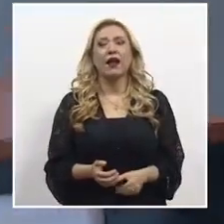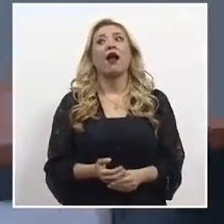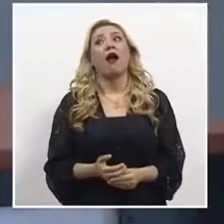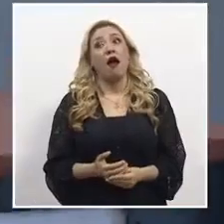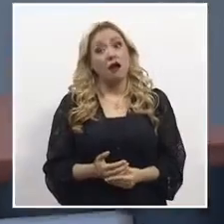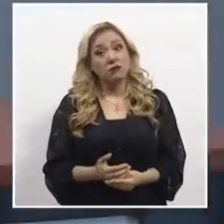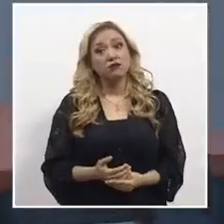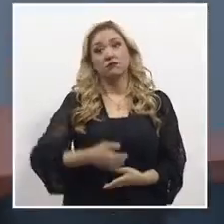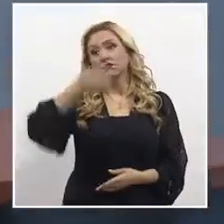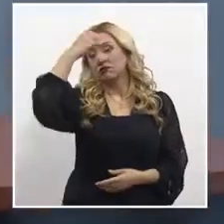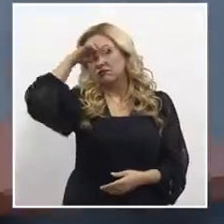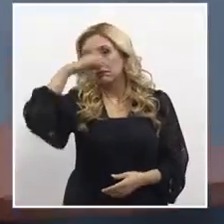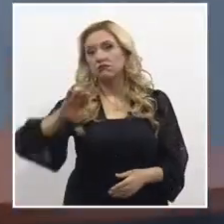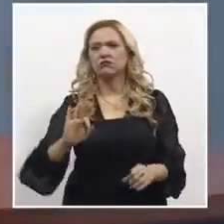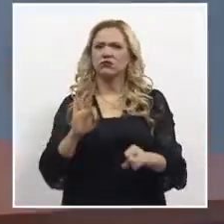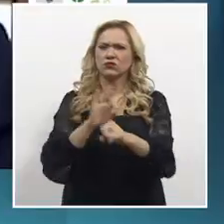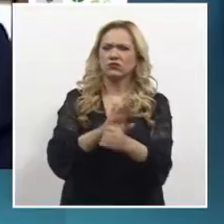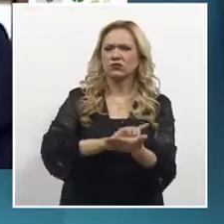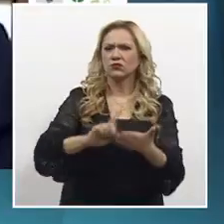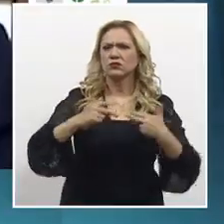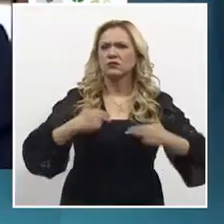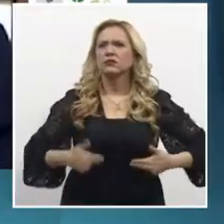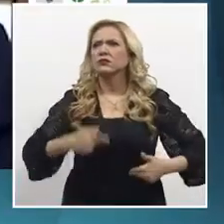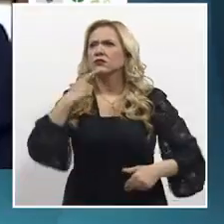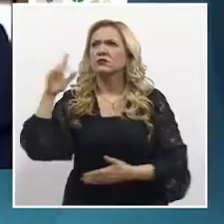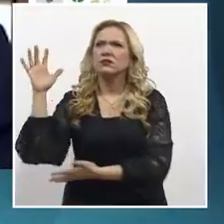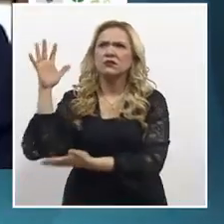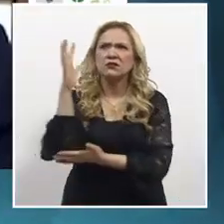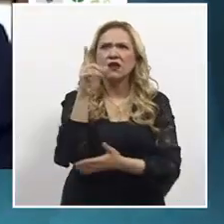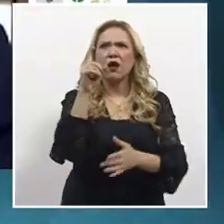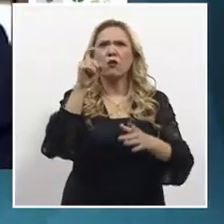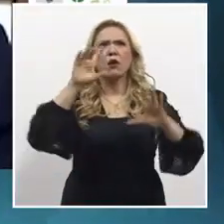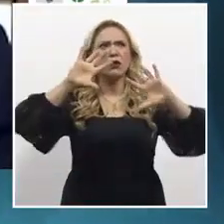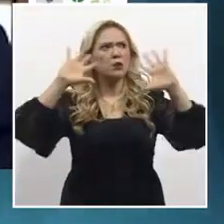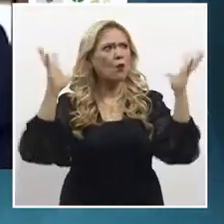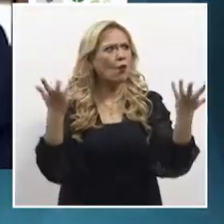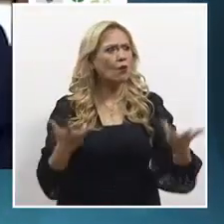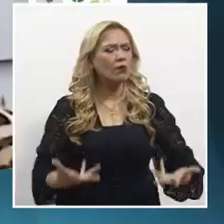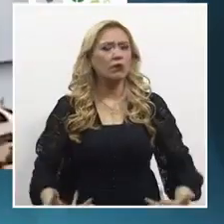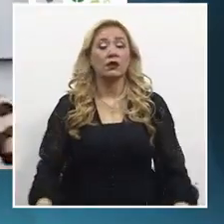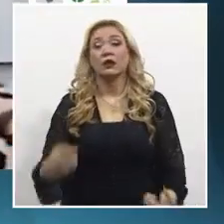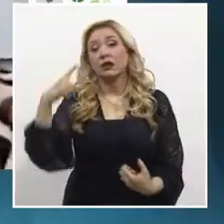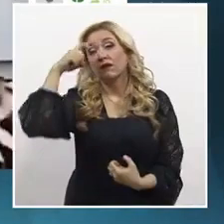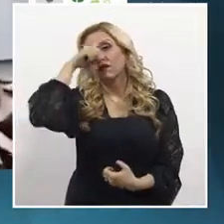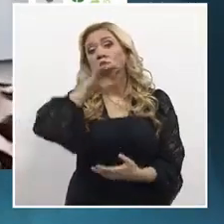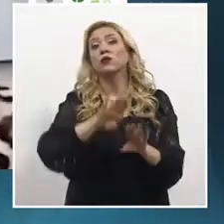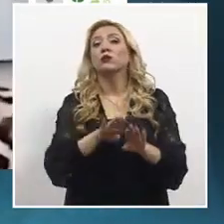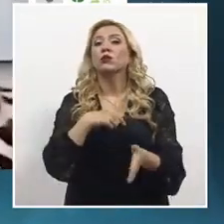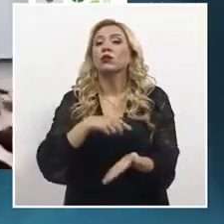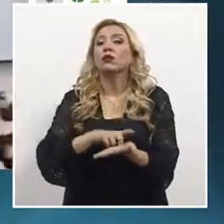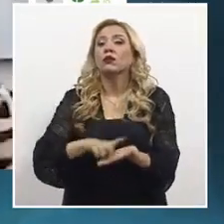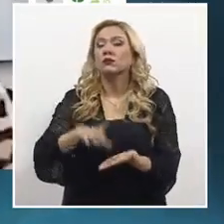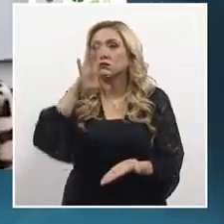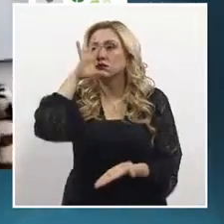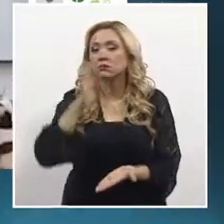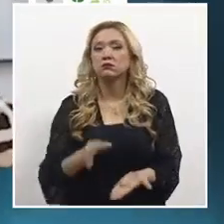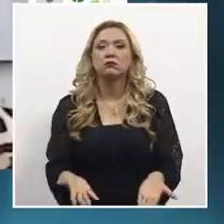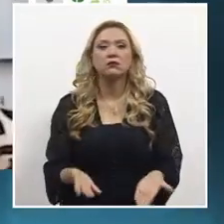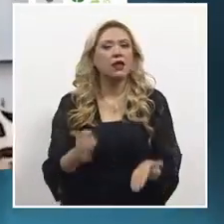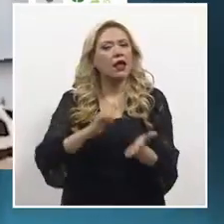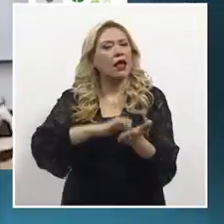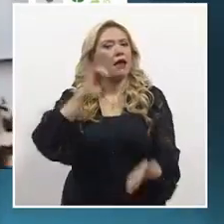Especialistas y activistas advirtieron que el deterioro del medio ambiente interfiere en el goce y disfrute de los derechos humanos. Durante el diálogo con el